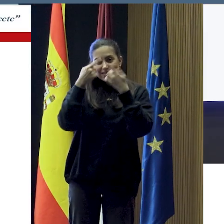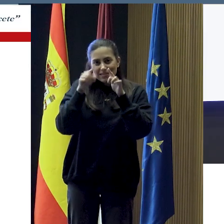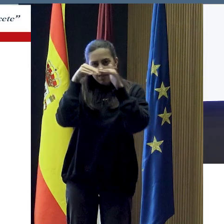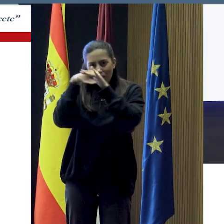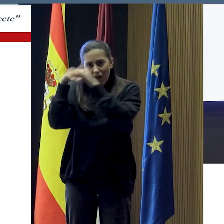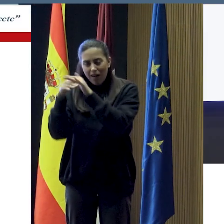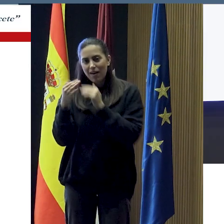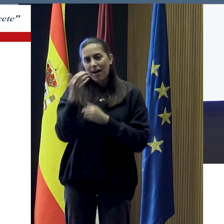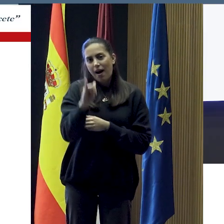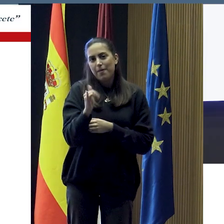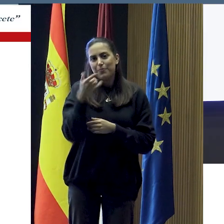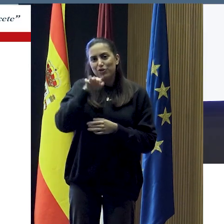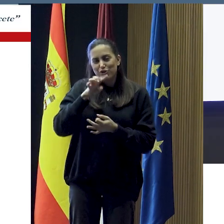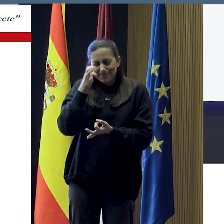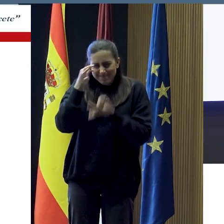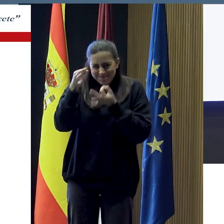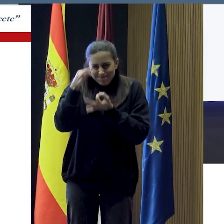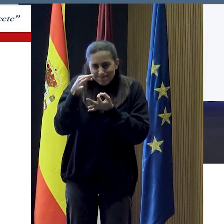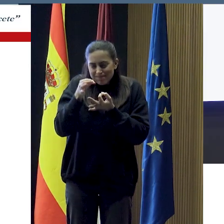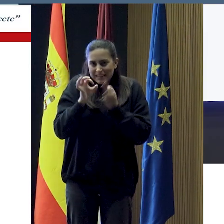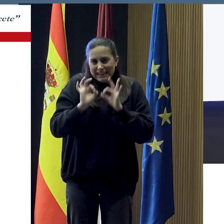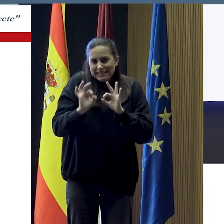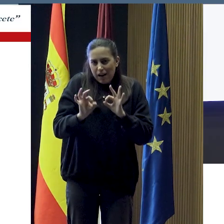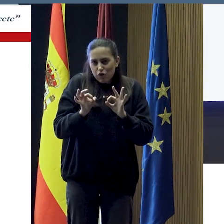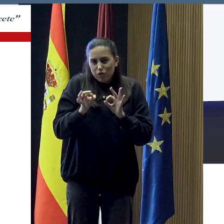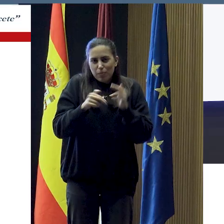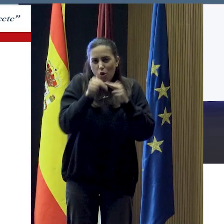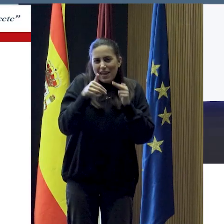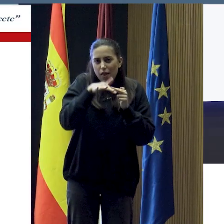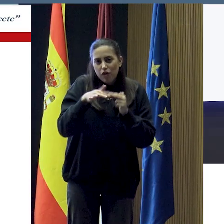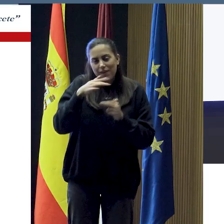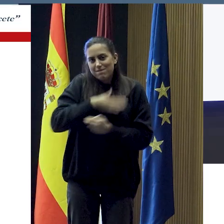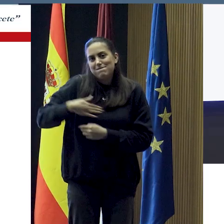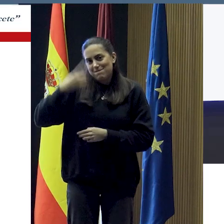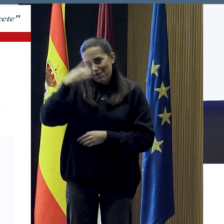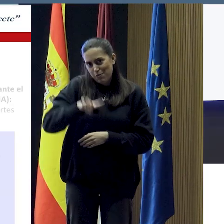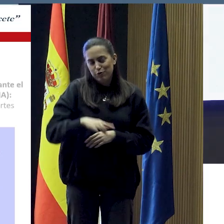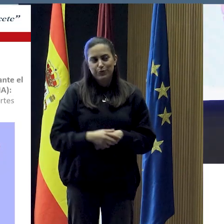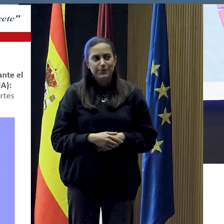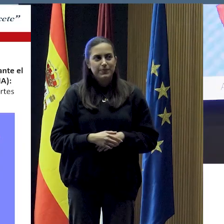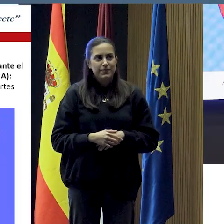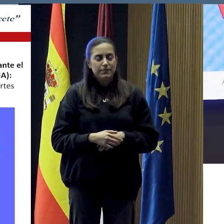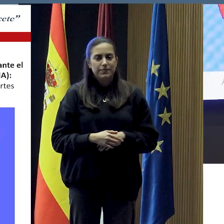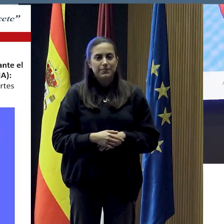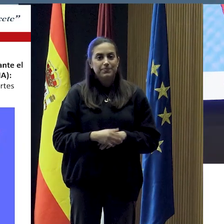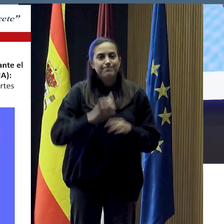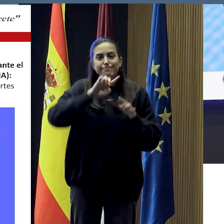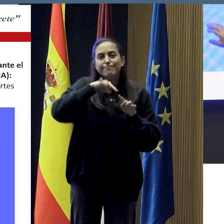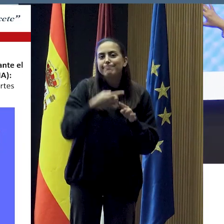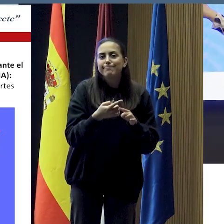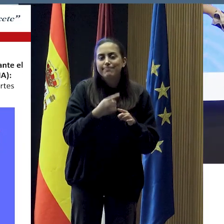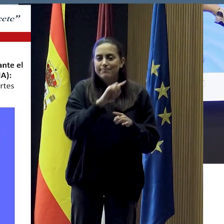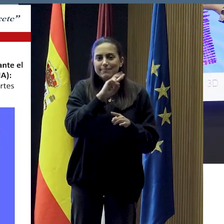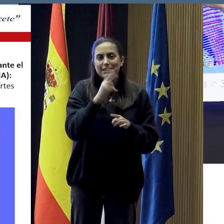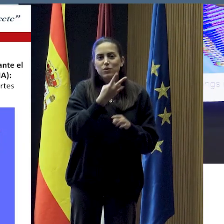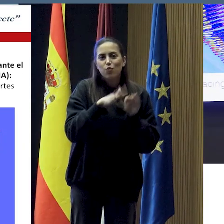lo que intentamos es afinar al máximo posible dónde están esas proteínas. Lo siguiente que ellos hacen es trasladar